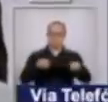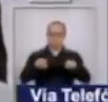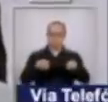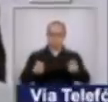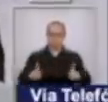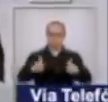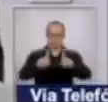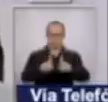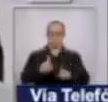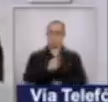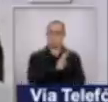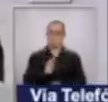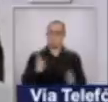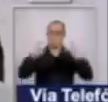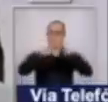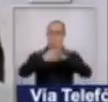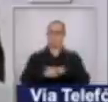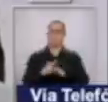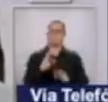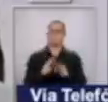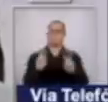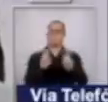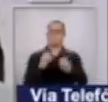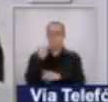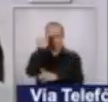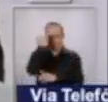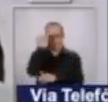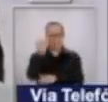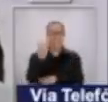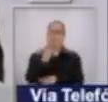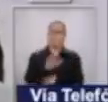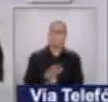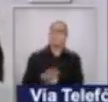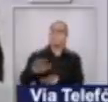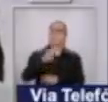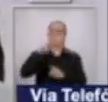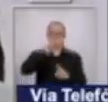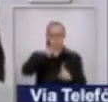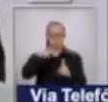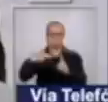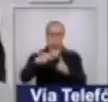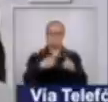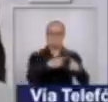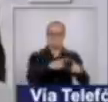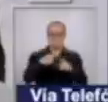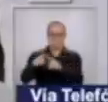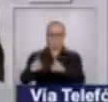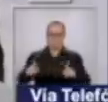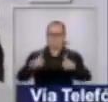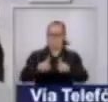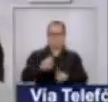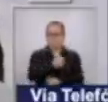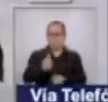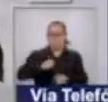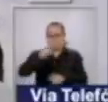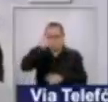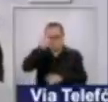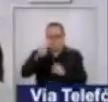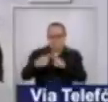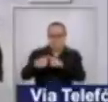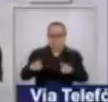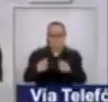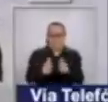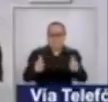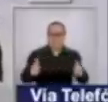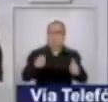Y después empecé a escuchar algunos comentarios. Mi impresión es que era una estrategia que ya